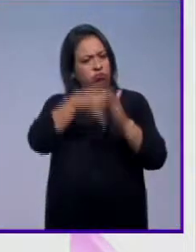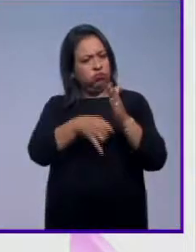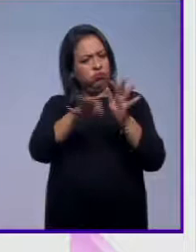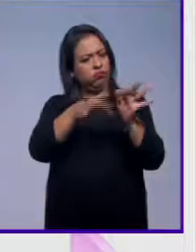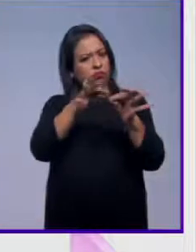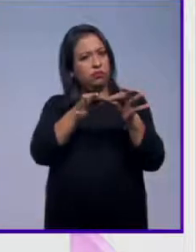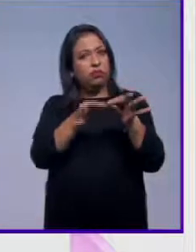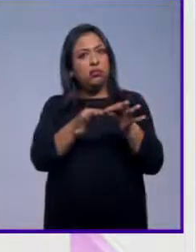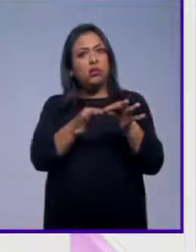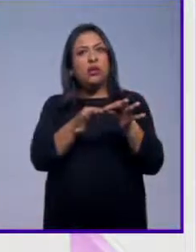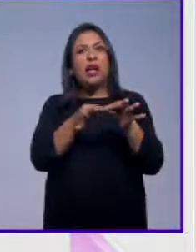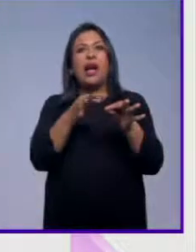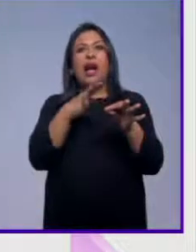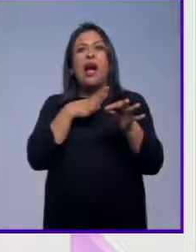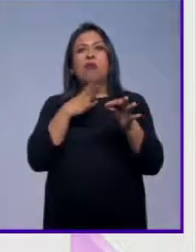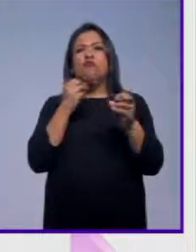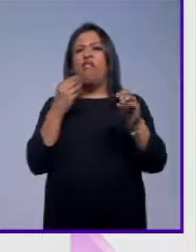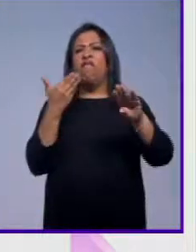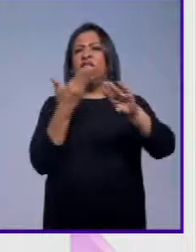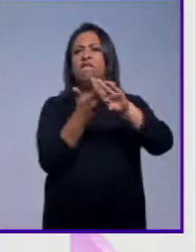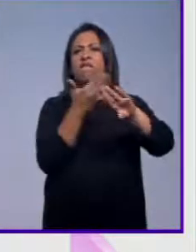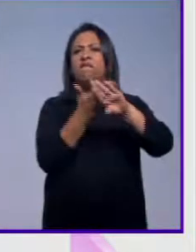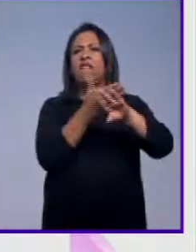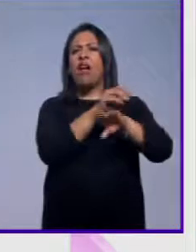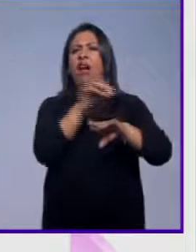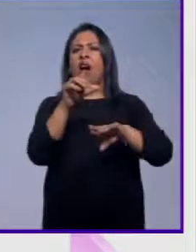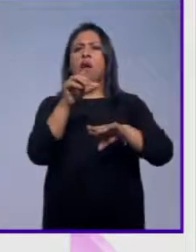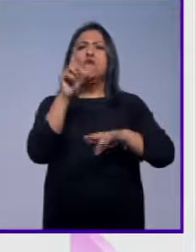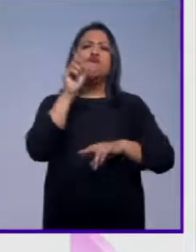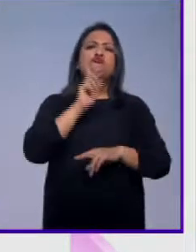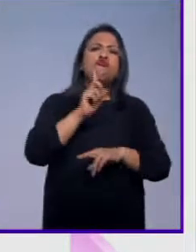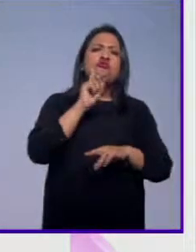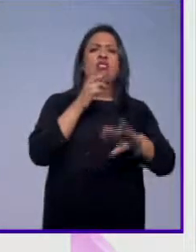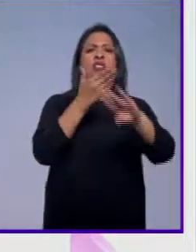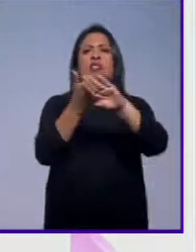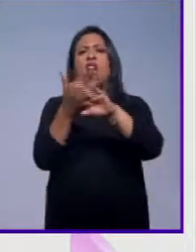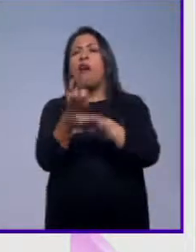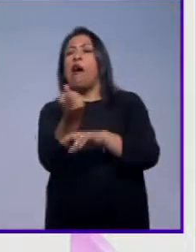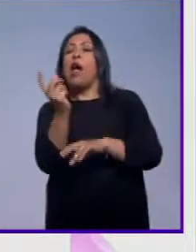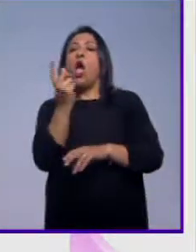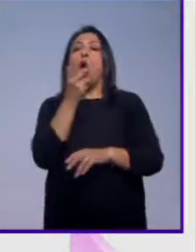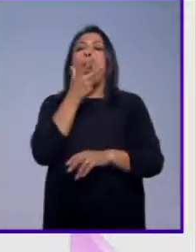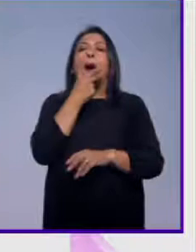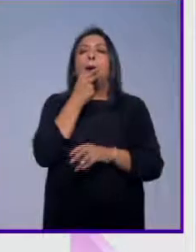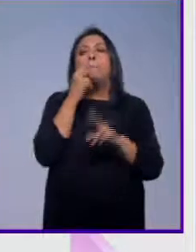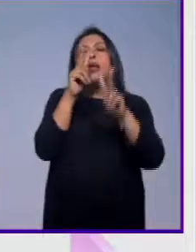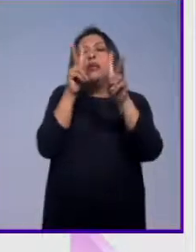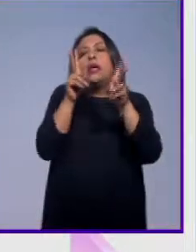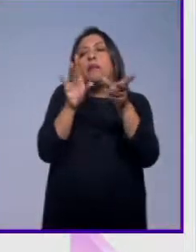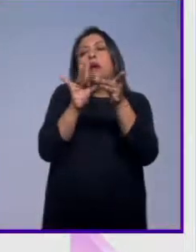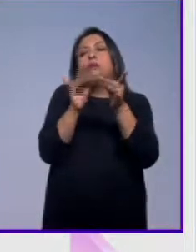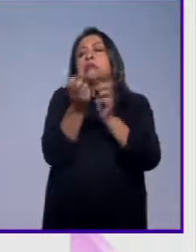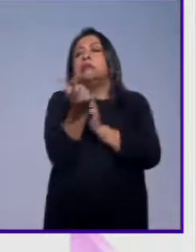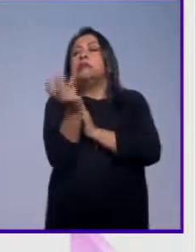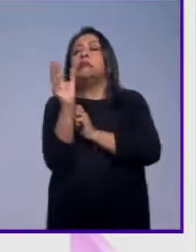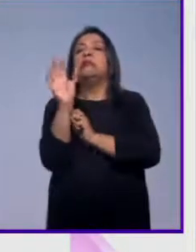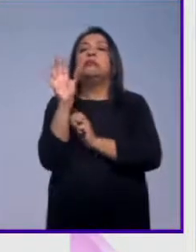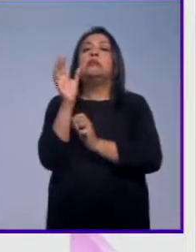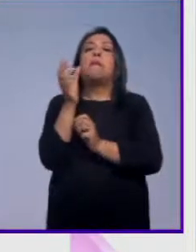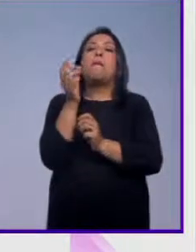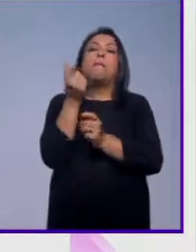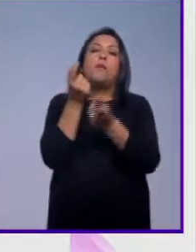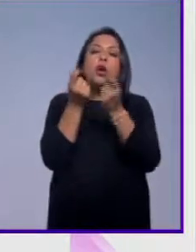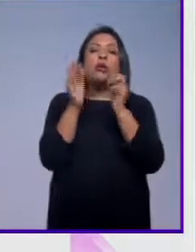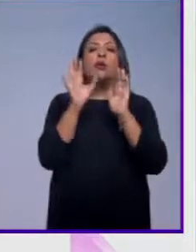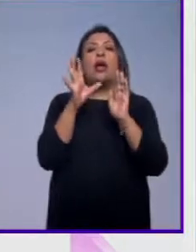llegue una andanada de ataques en contra de las mujeres y en contra de los pocos hombres que hablan de estos temas y bueno pues